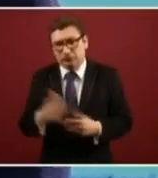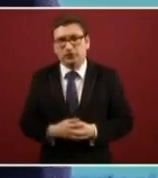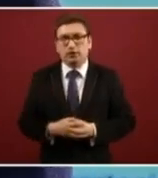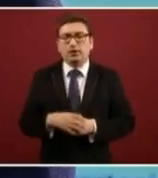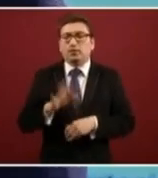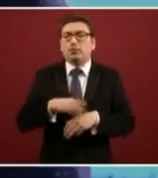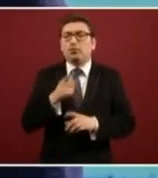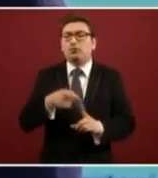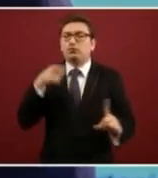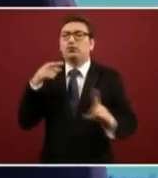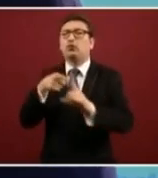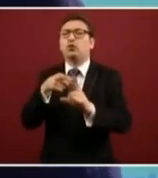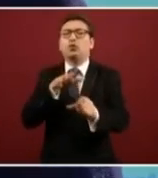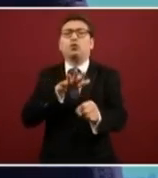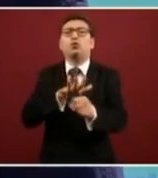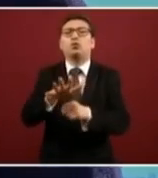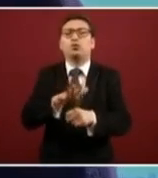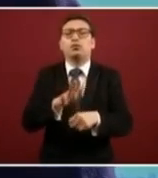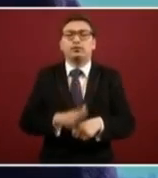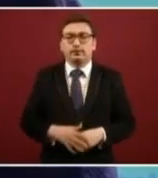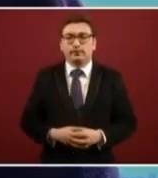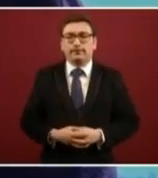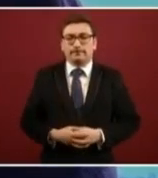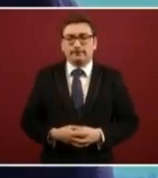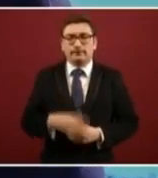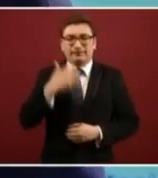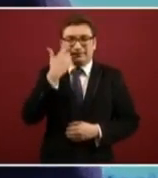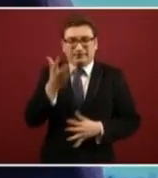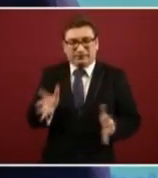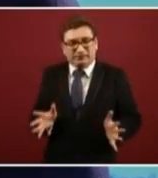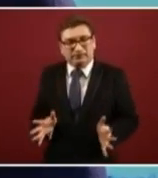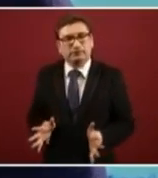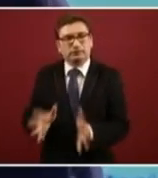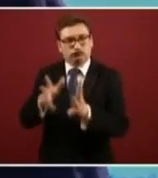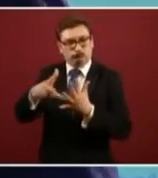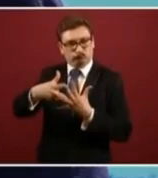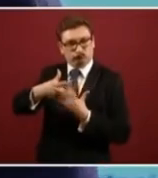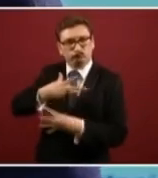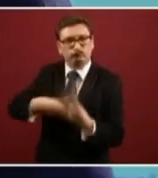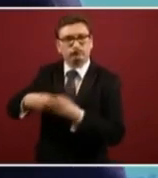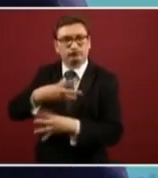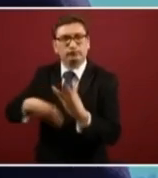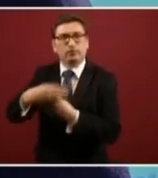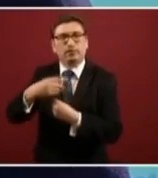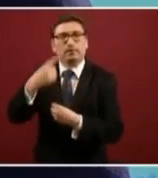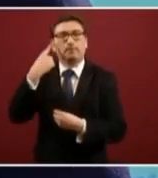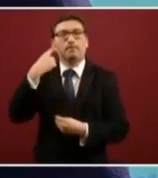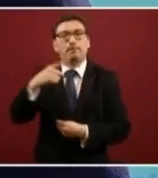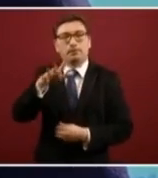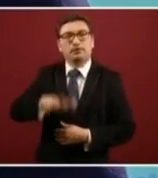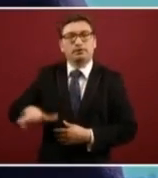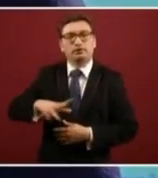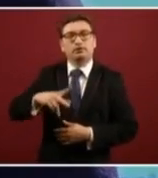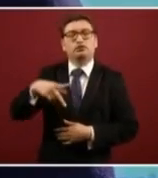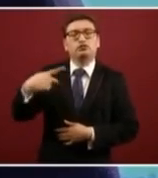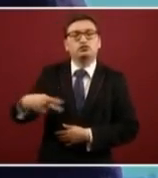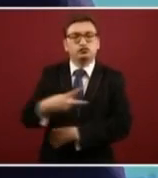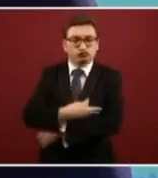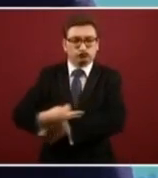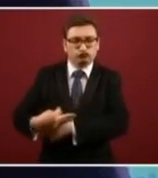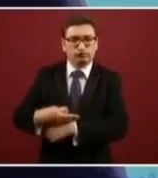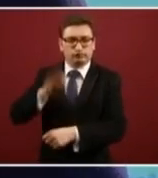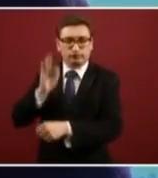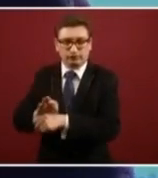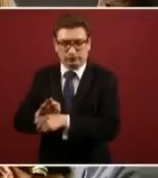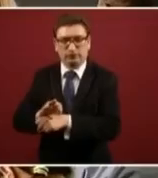el objetivo central es impulsar la producción para beneficio de las propias familias, para su bienestar,